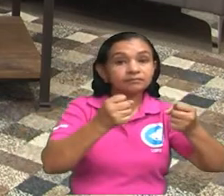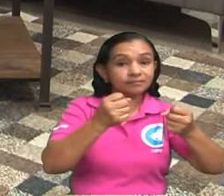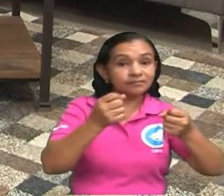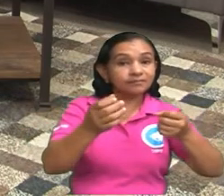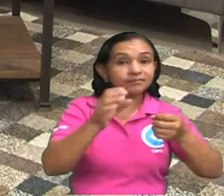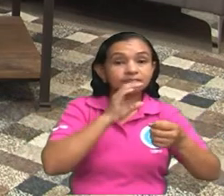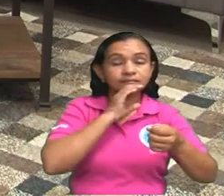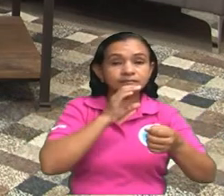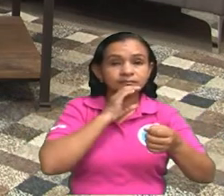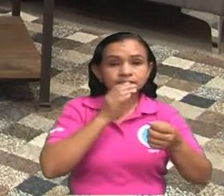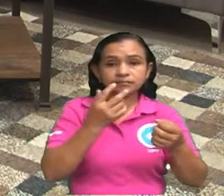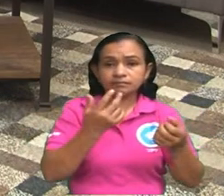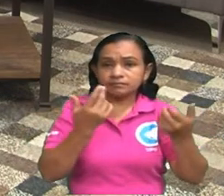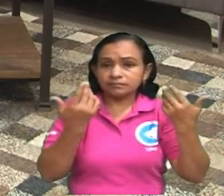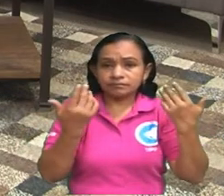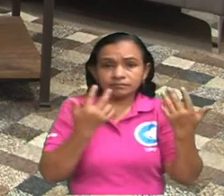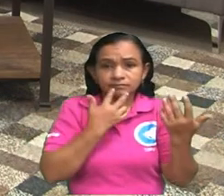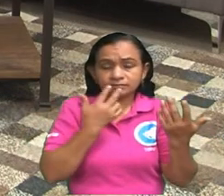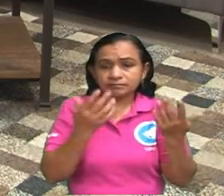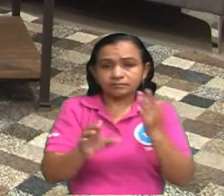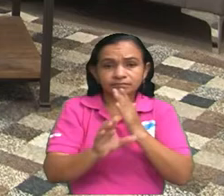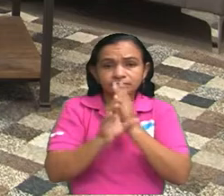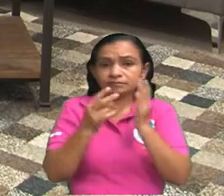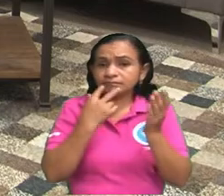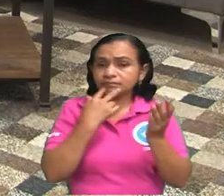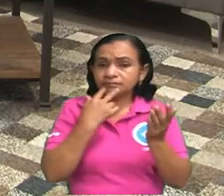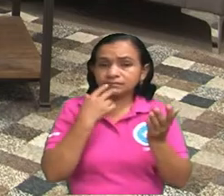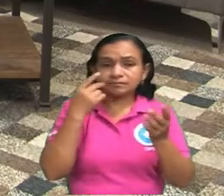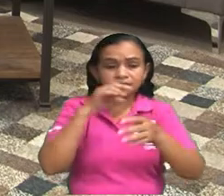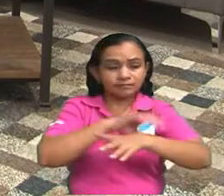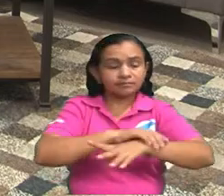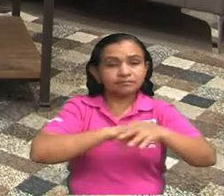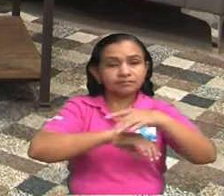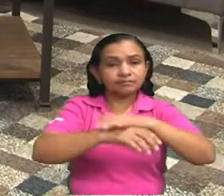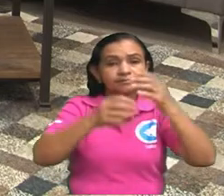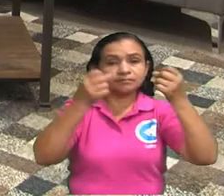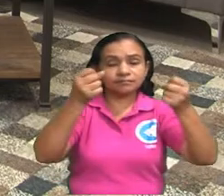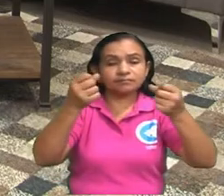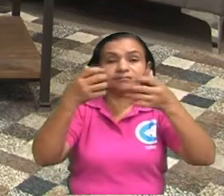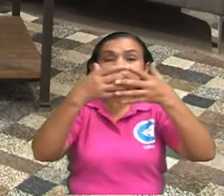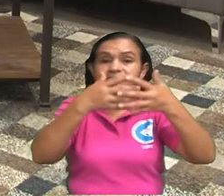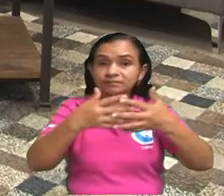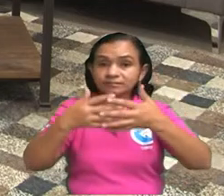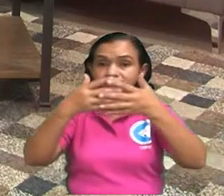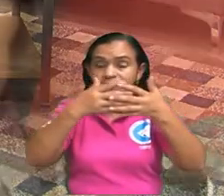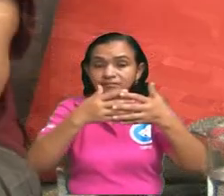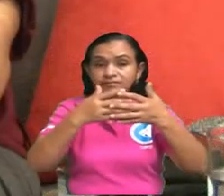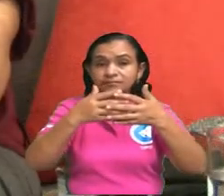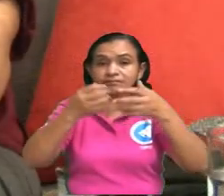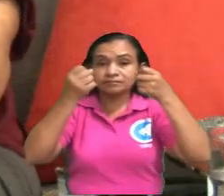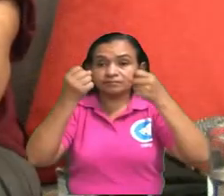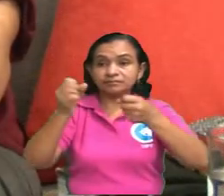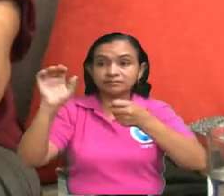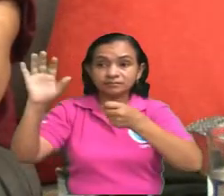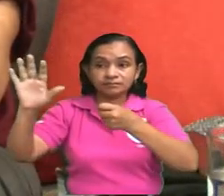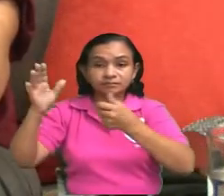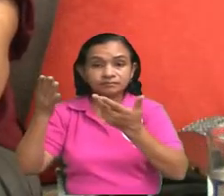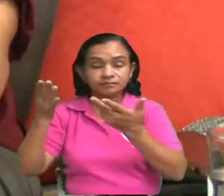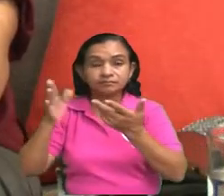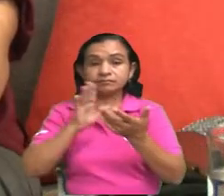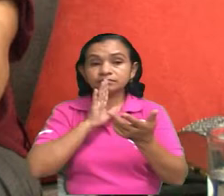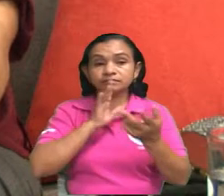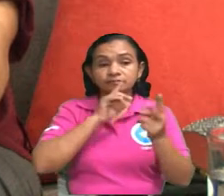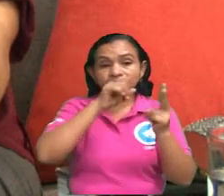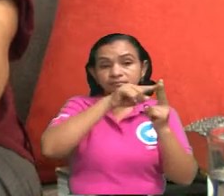presos de manera injusta en las cárceles del imperio. Entonces, cuando hablamos de estas dos grandes figuras, de